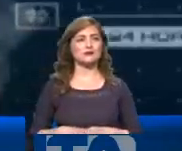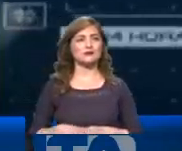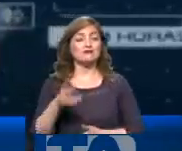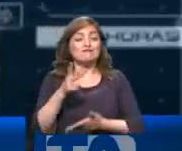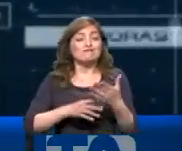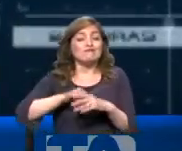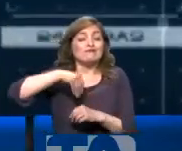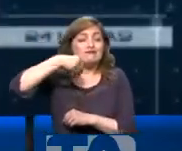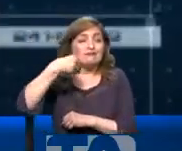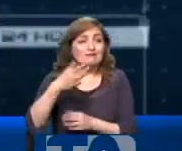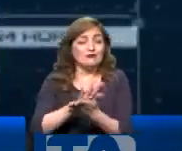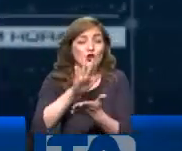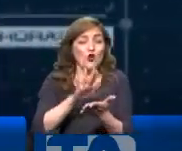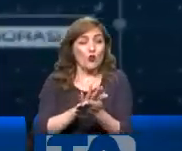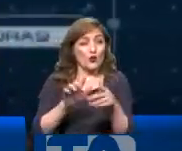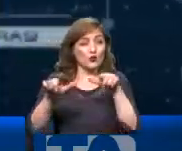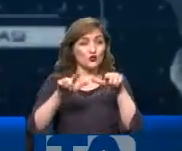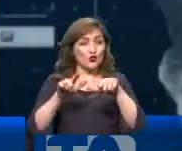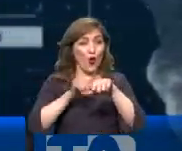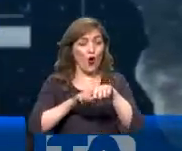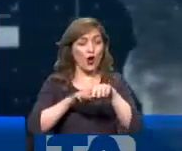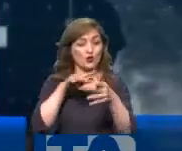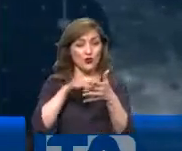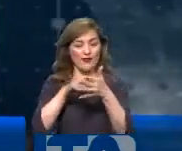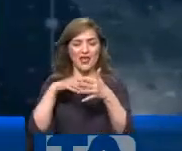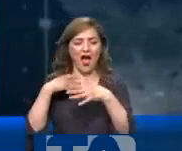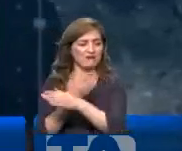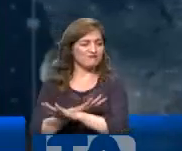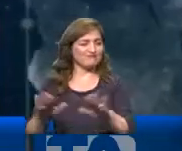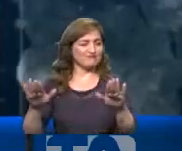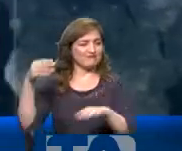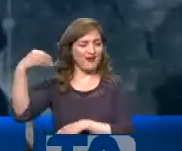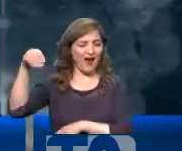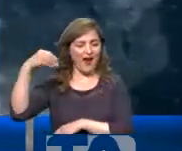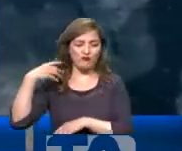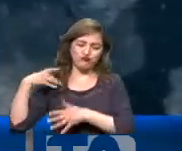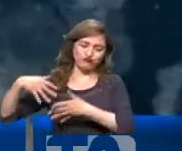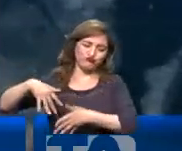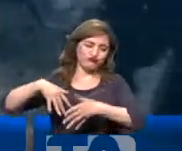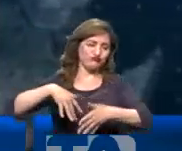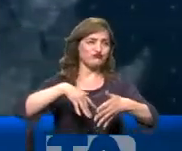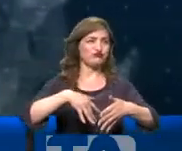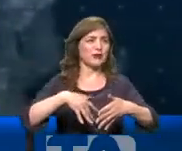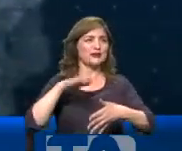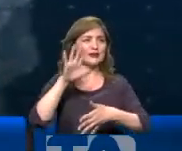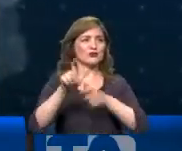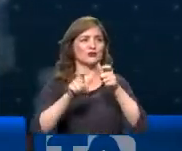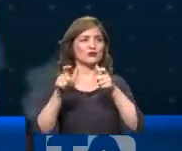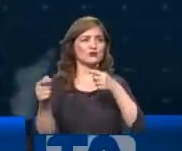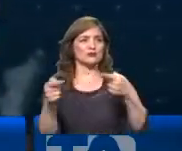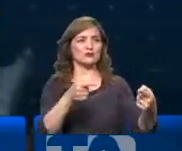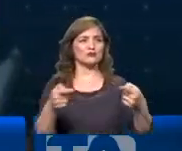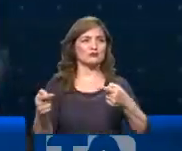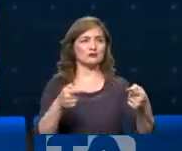los exteriores de la unidad educativa de la zona y en plena hora de salida de los estudiantes, cuando padres y alumnos concurrían, una greja entre cinco sujetos armados